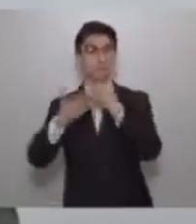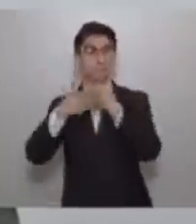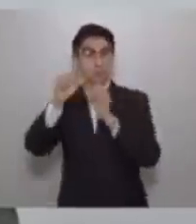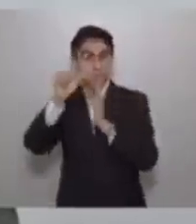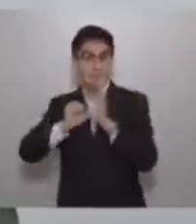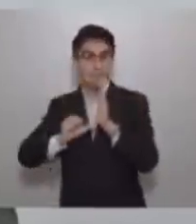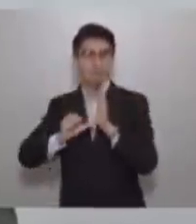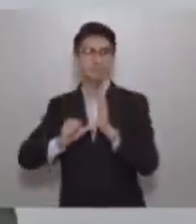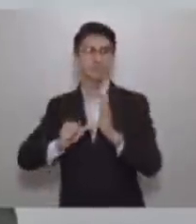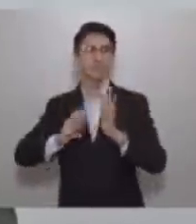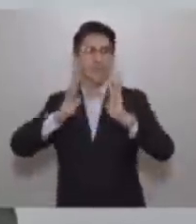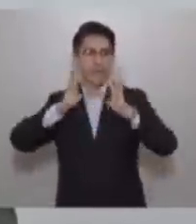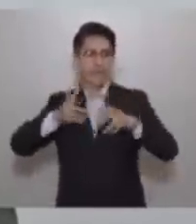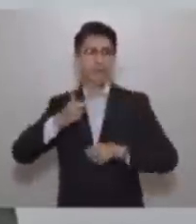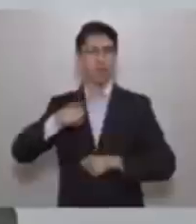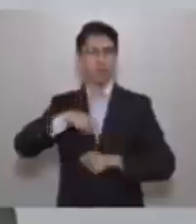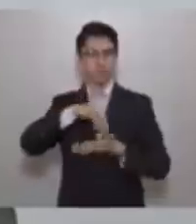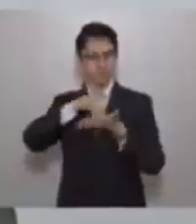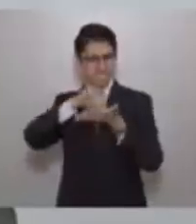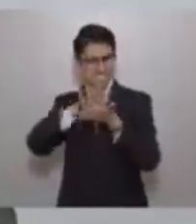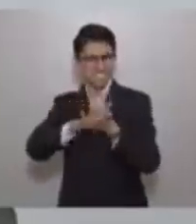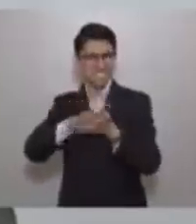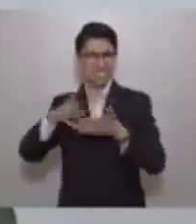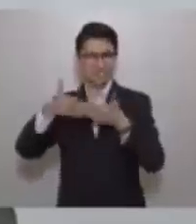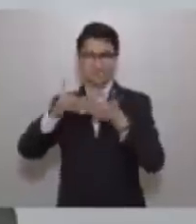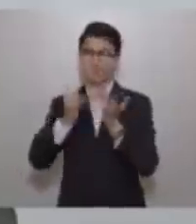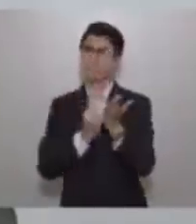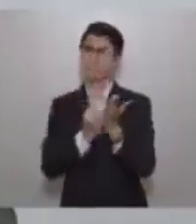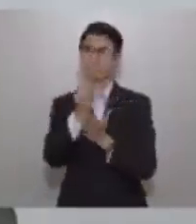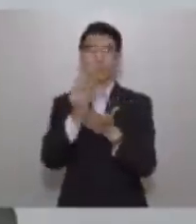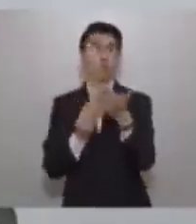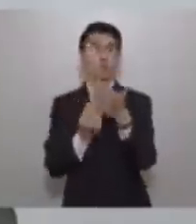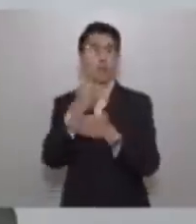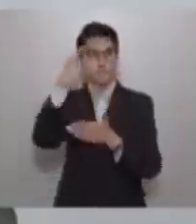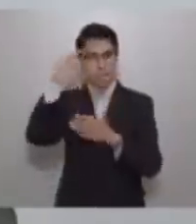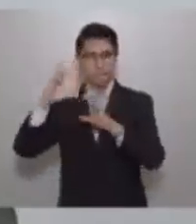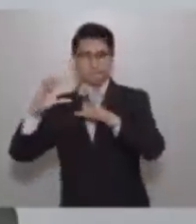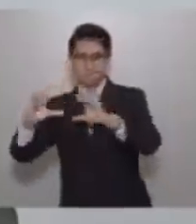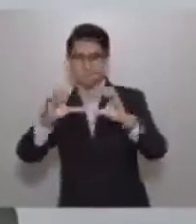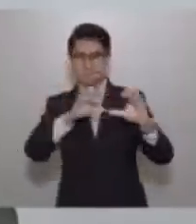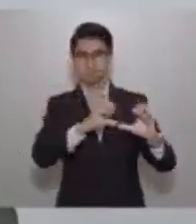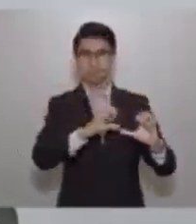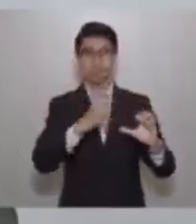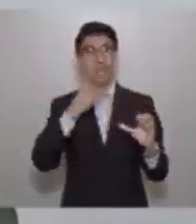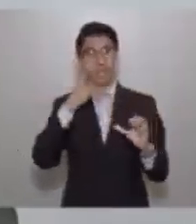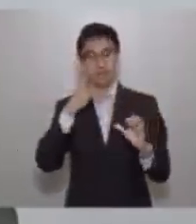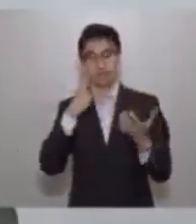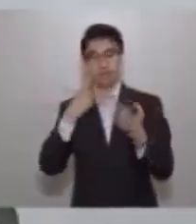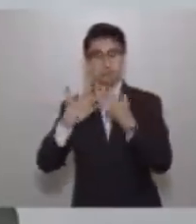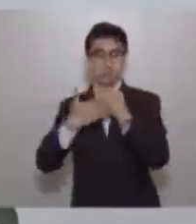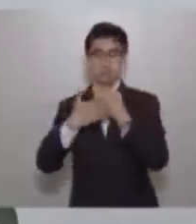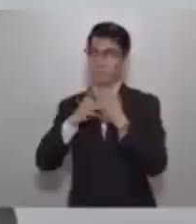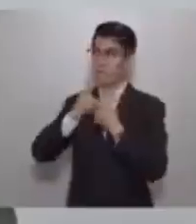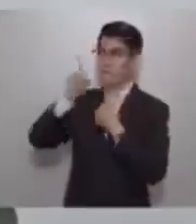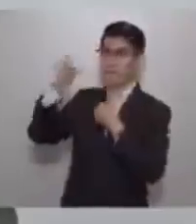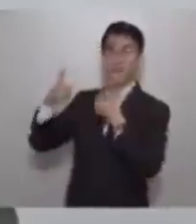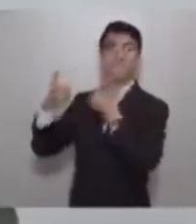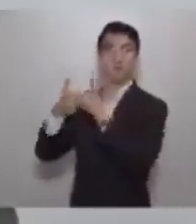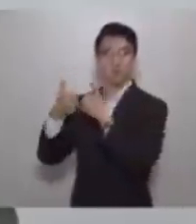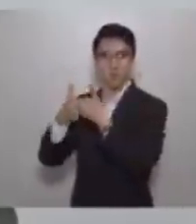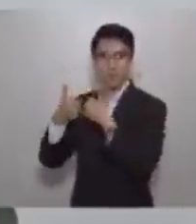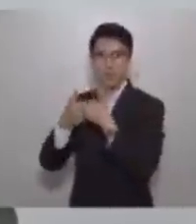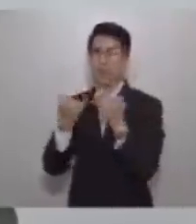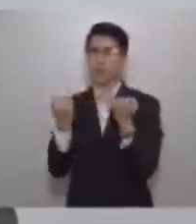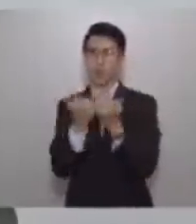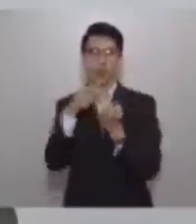importante a nivel nacional e internacional pueda llevarse a buen término dentro del Estado. en las fronteras, desde Cosa a su inicio, de Baja